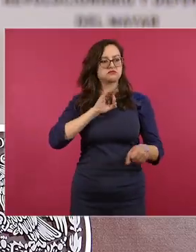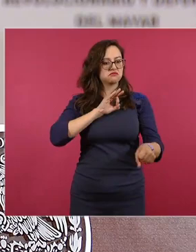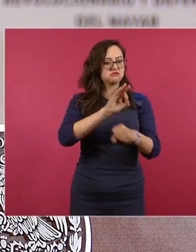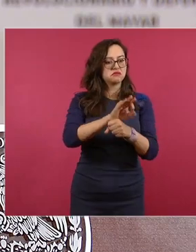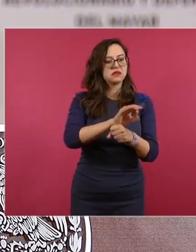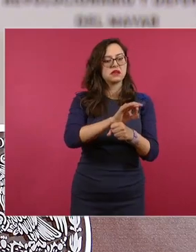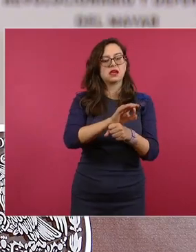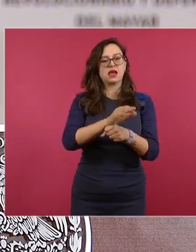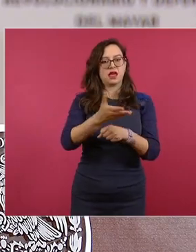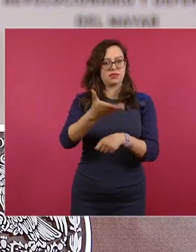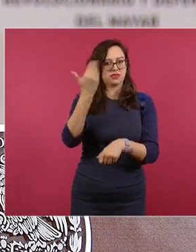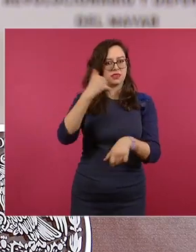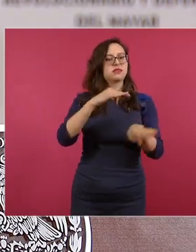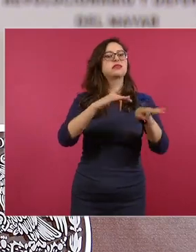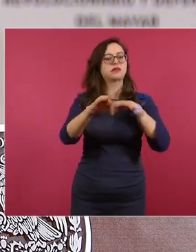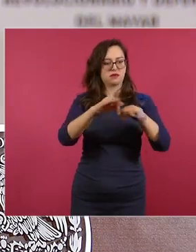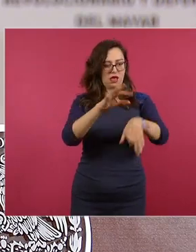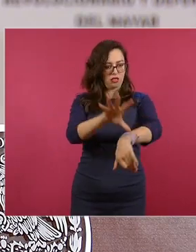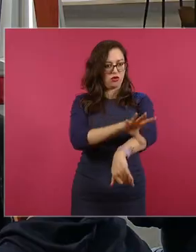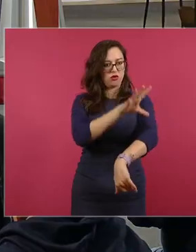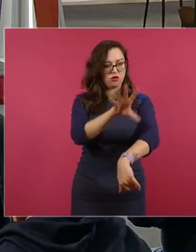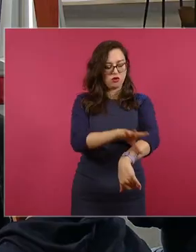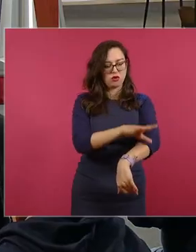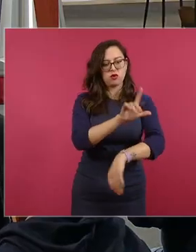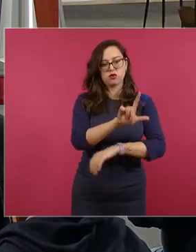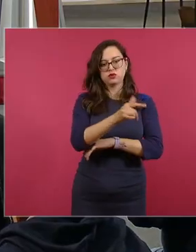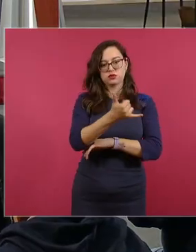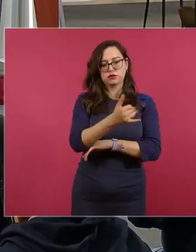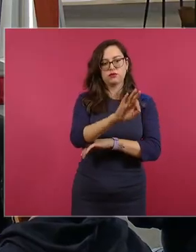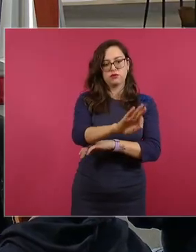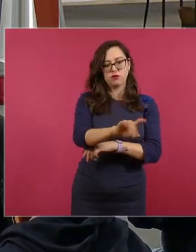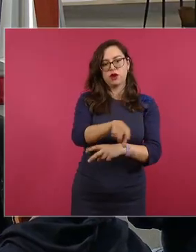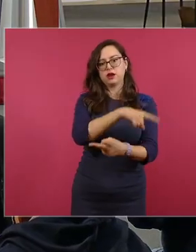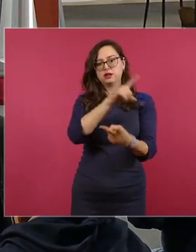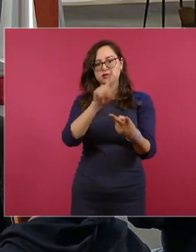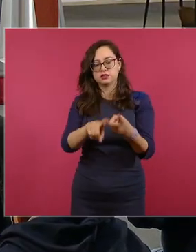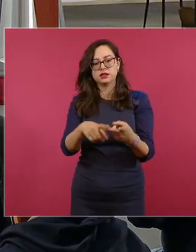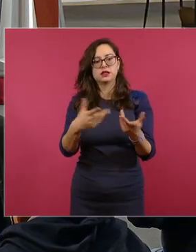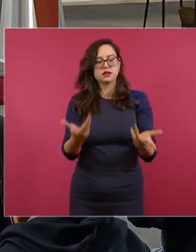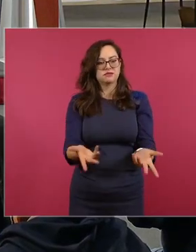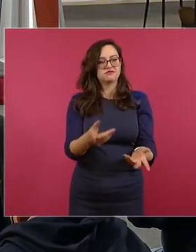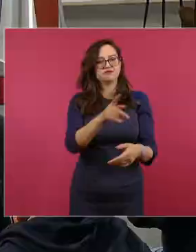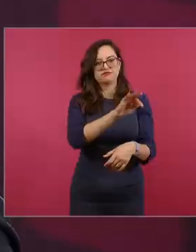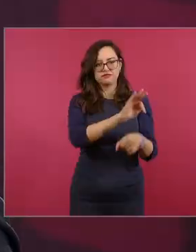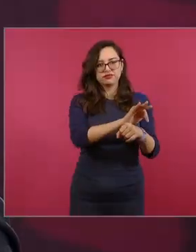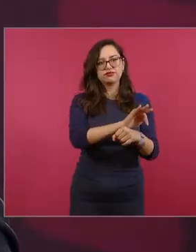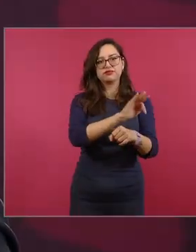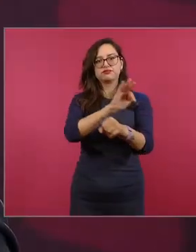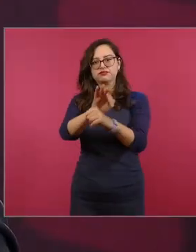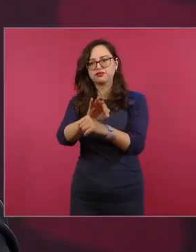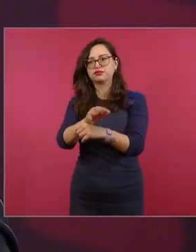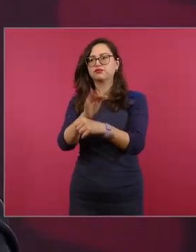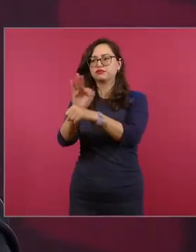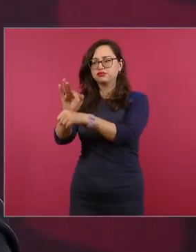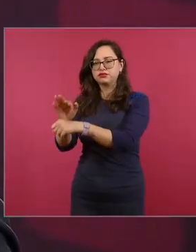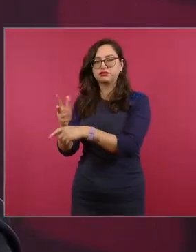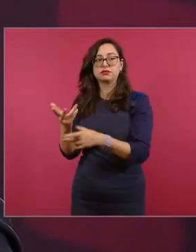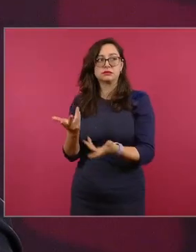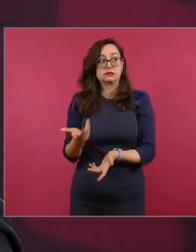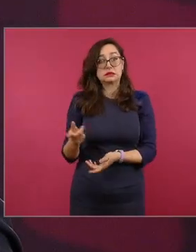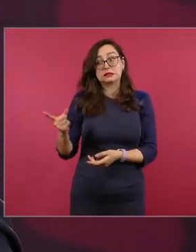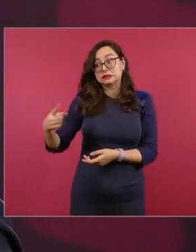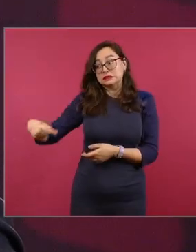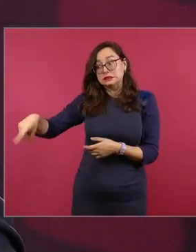presidente si podíamos hacer algo parecido con los trabajadores de Ruta 100 y si nos podía apoyar el gobierno